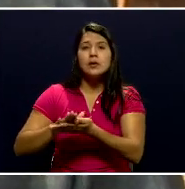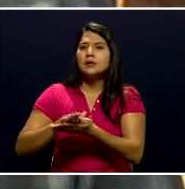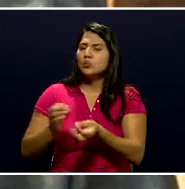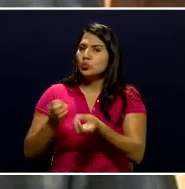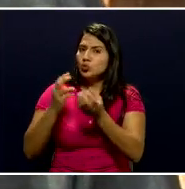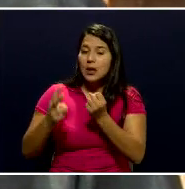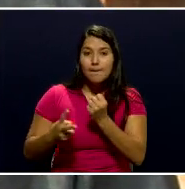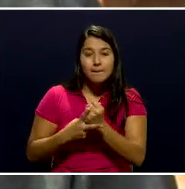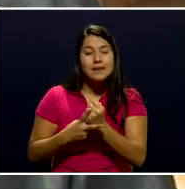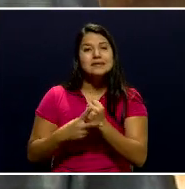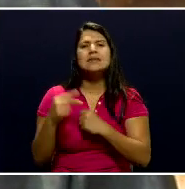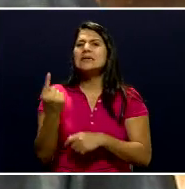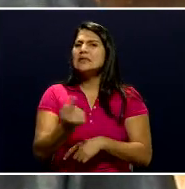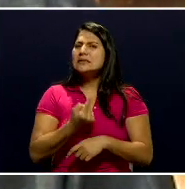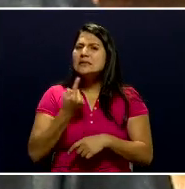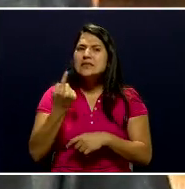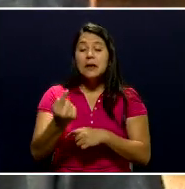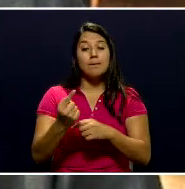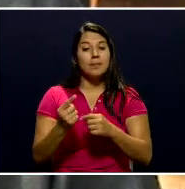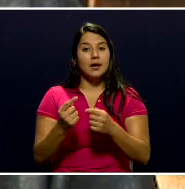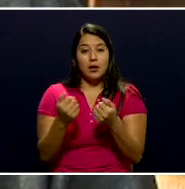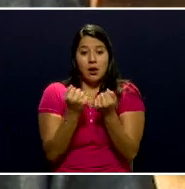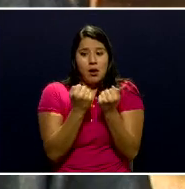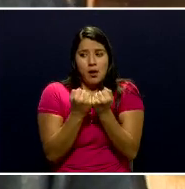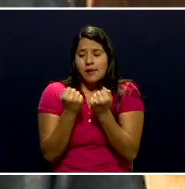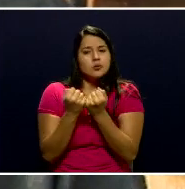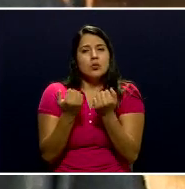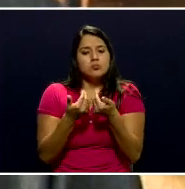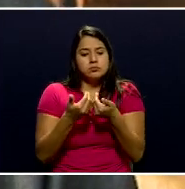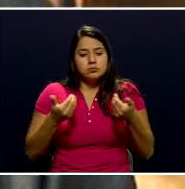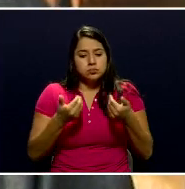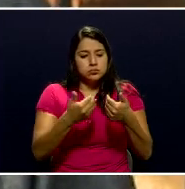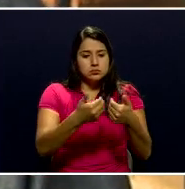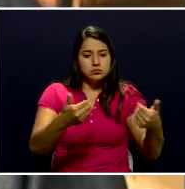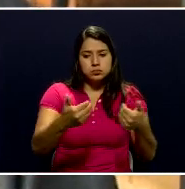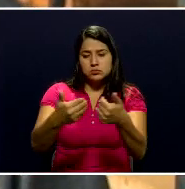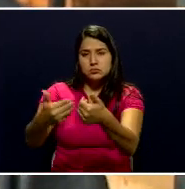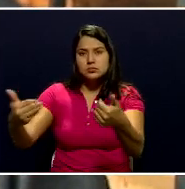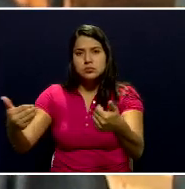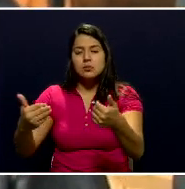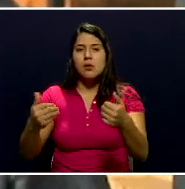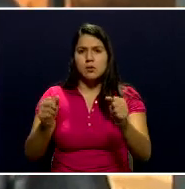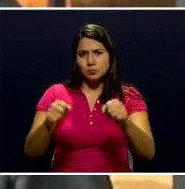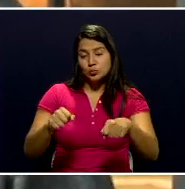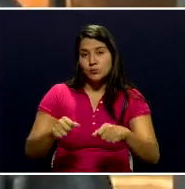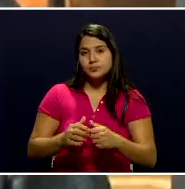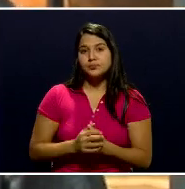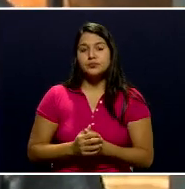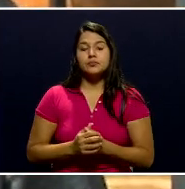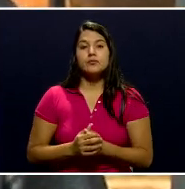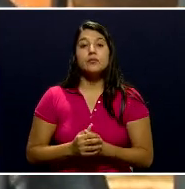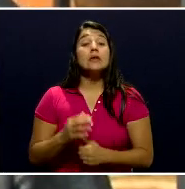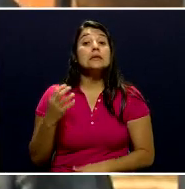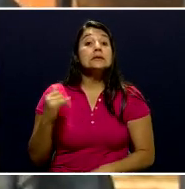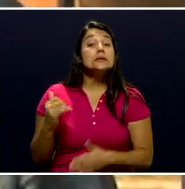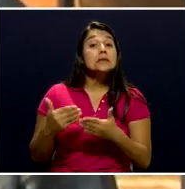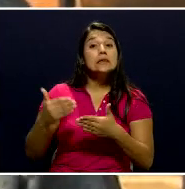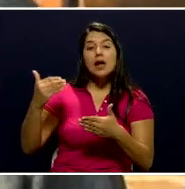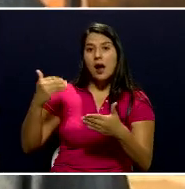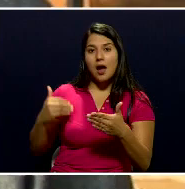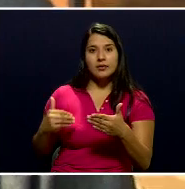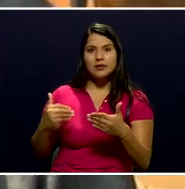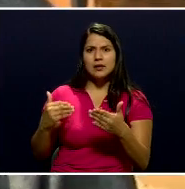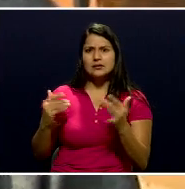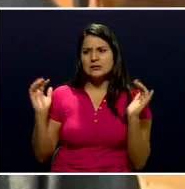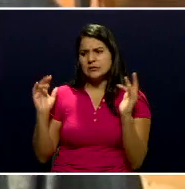frecuentemente, mantener siempre la distancia de las personas, que no estén las personas muy juntas, que estén un poco separadas. Si antes